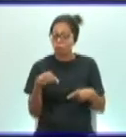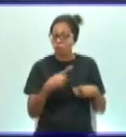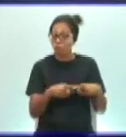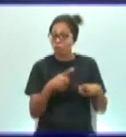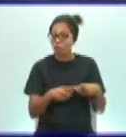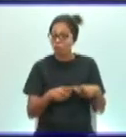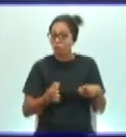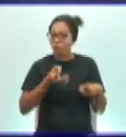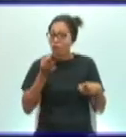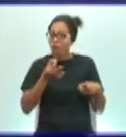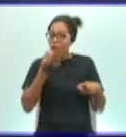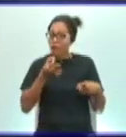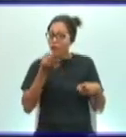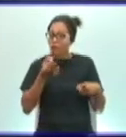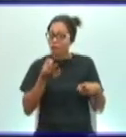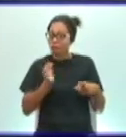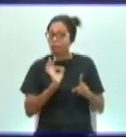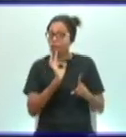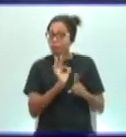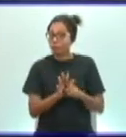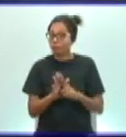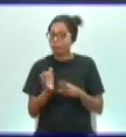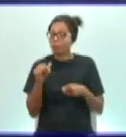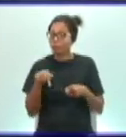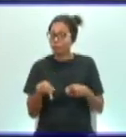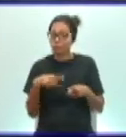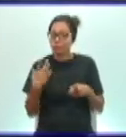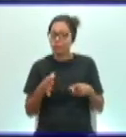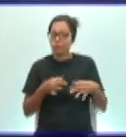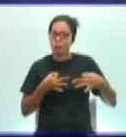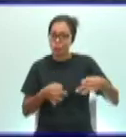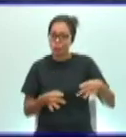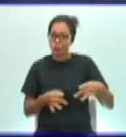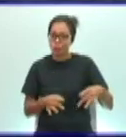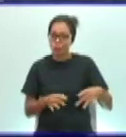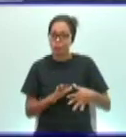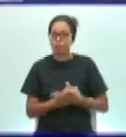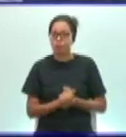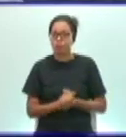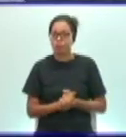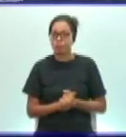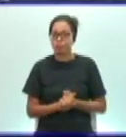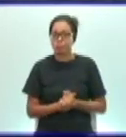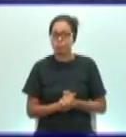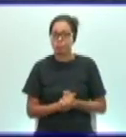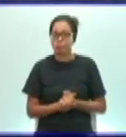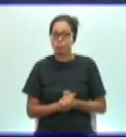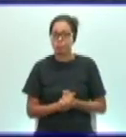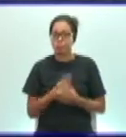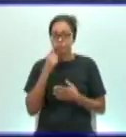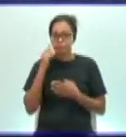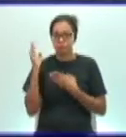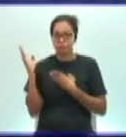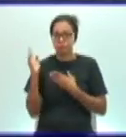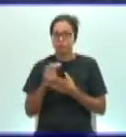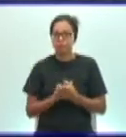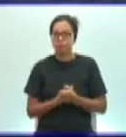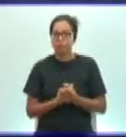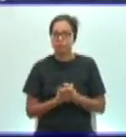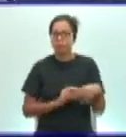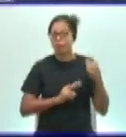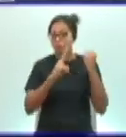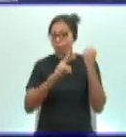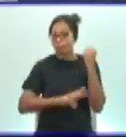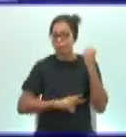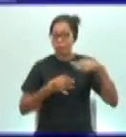a empezar por los documentos. Creo que los documentos nos van a aportar y nos va a servir de base al tratamiento a las personalidades. Veamos entonces, valoración de